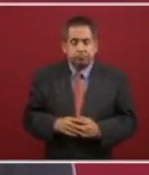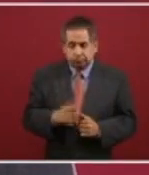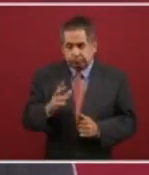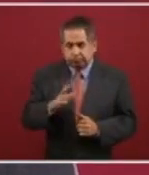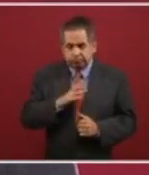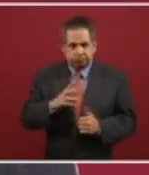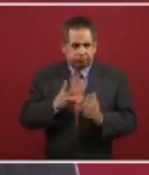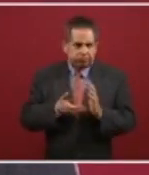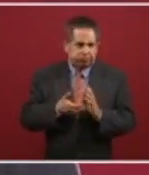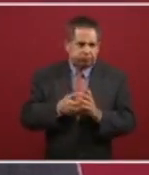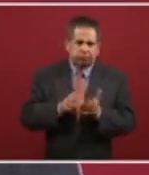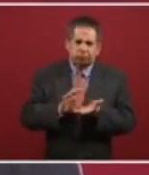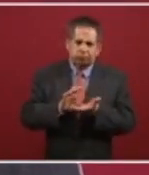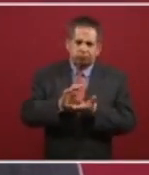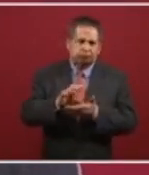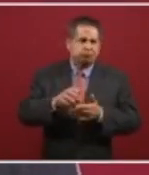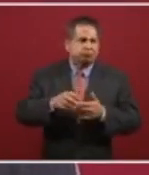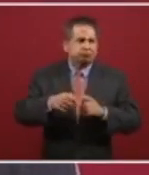hay maquinaria